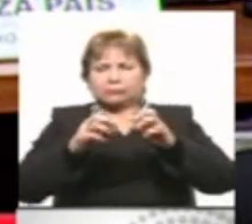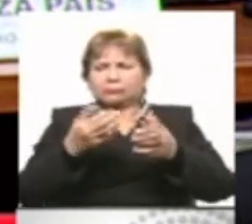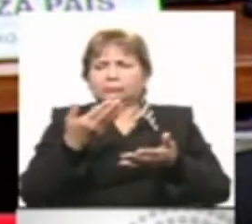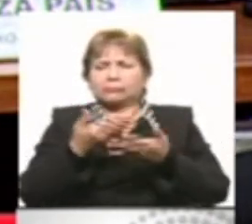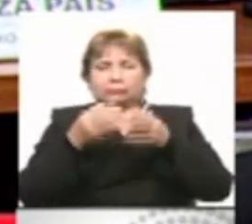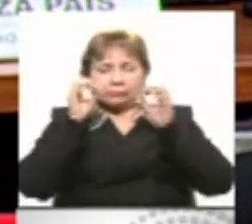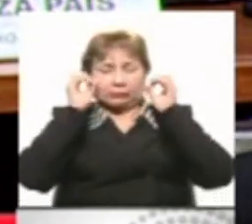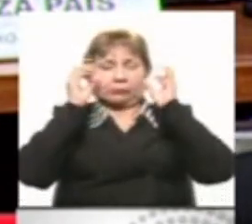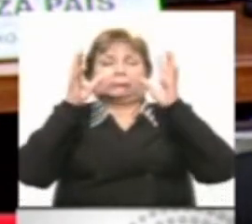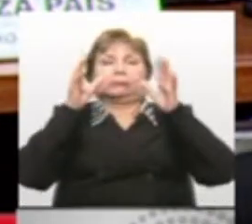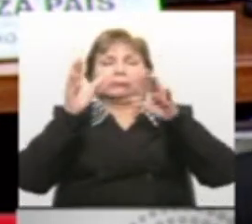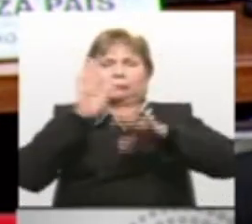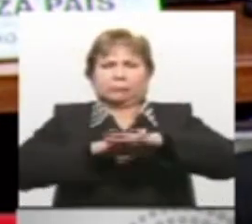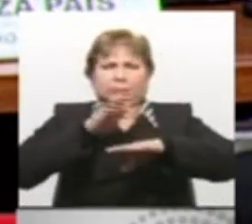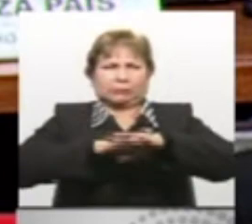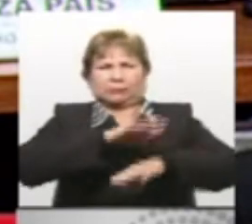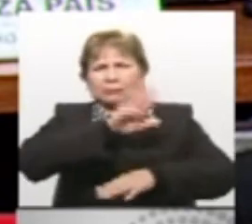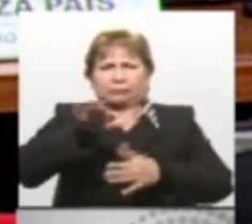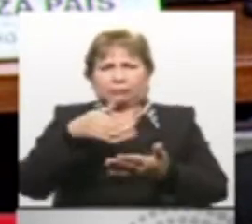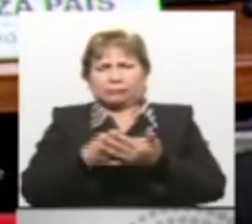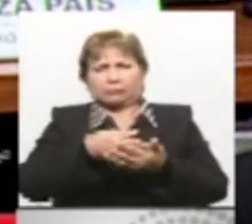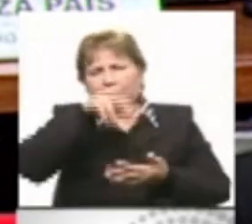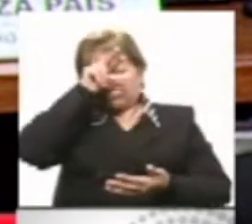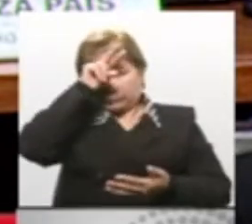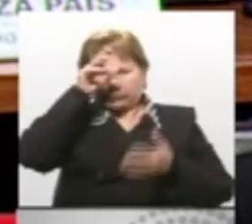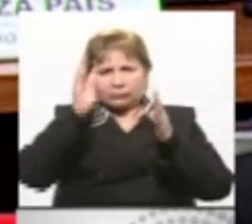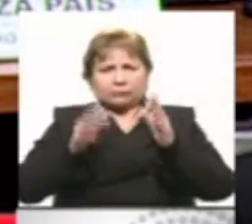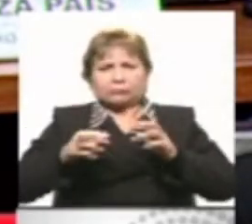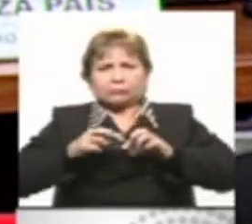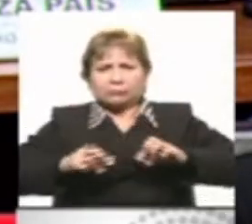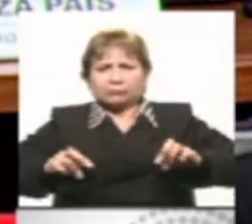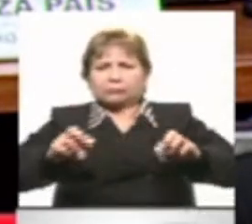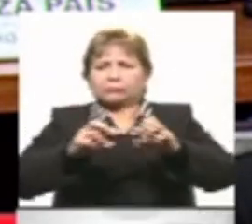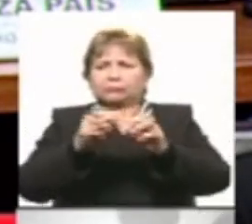Es indignante que se amenace a todos los peruanos, al Parlamento y a la democracia.